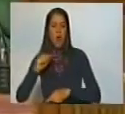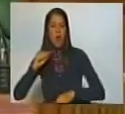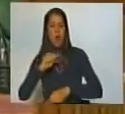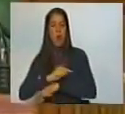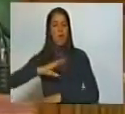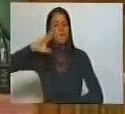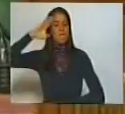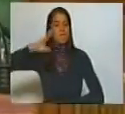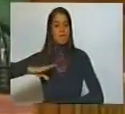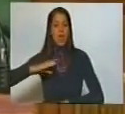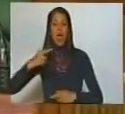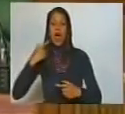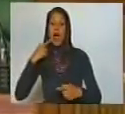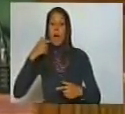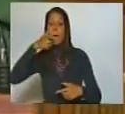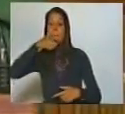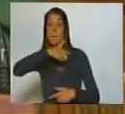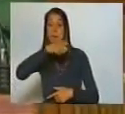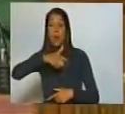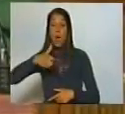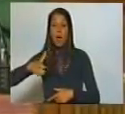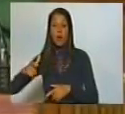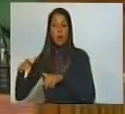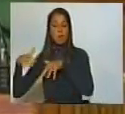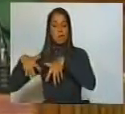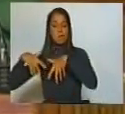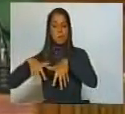solo que el pueblo que se reunió